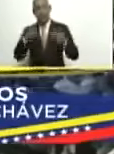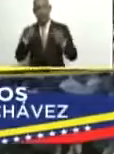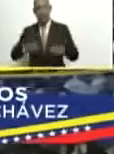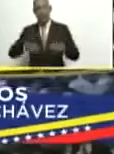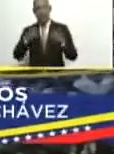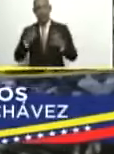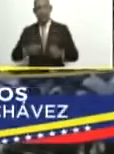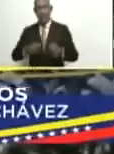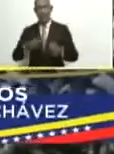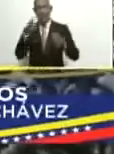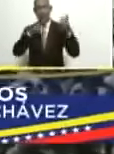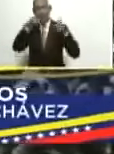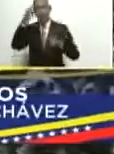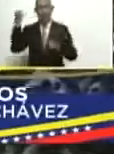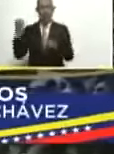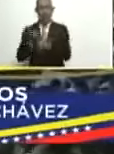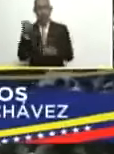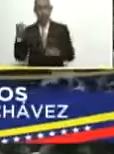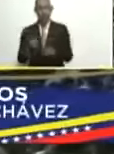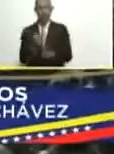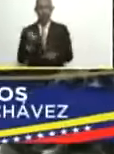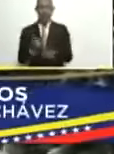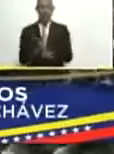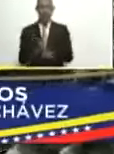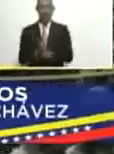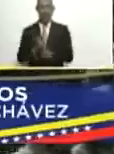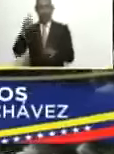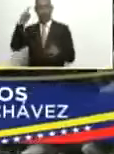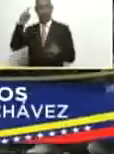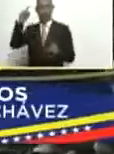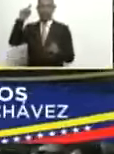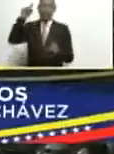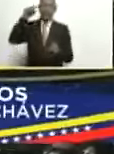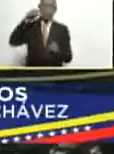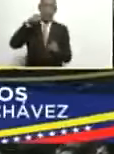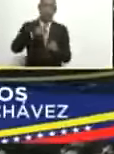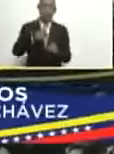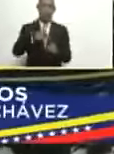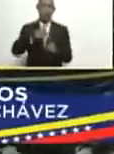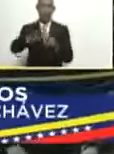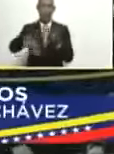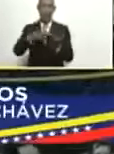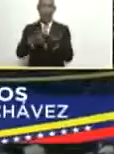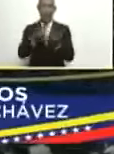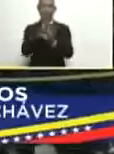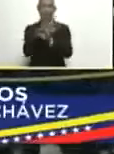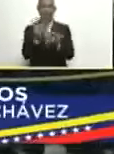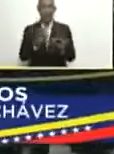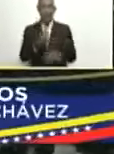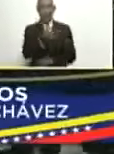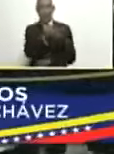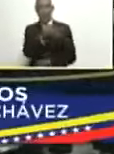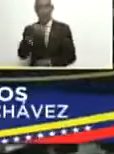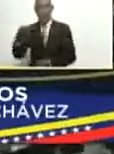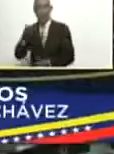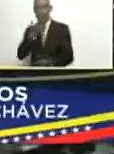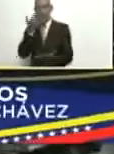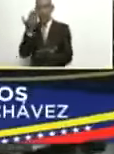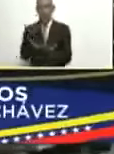bregó el comandante Chávez para llegar al modelo, a la